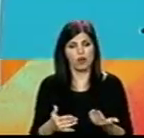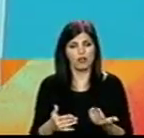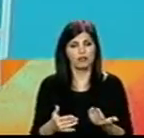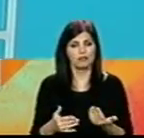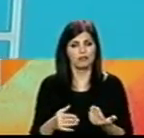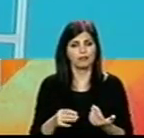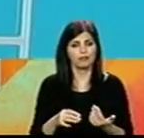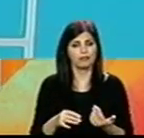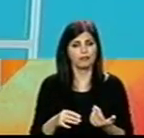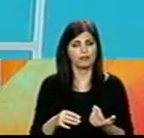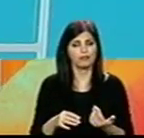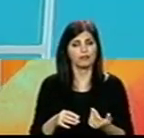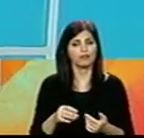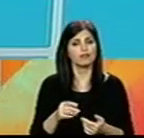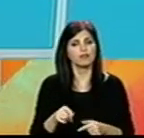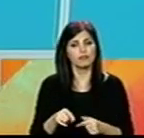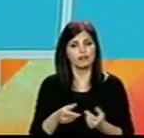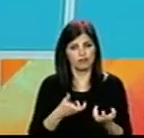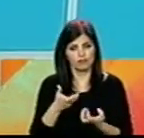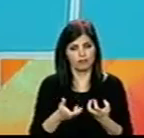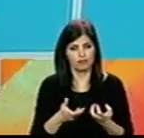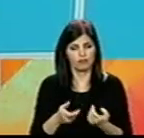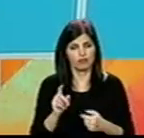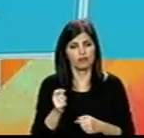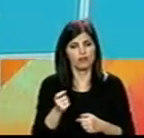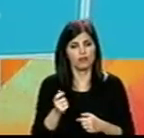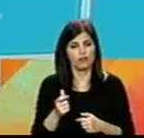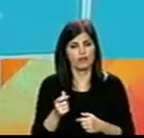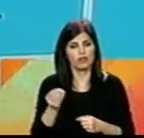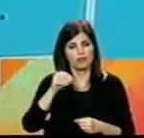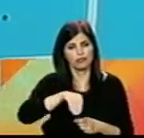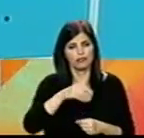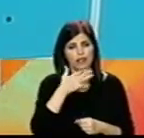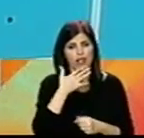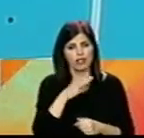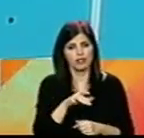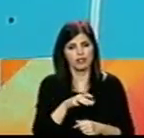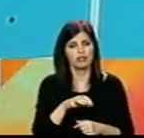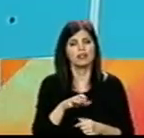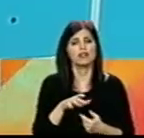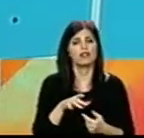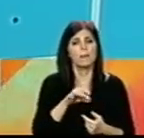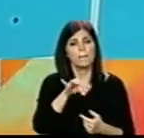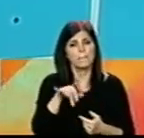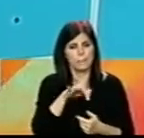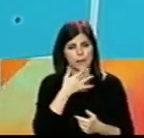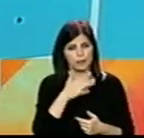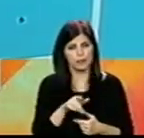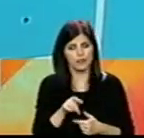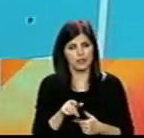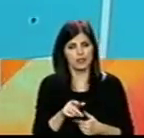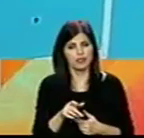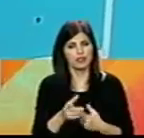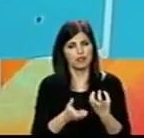Aromatizar um azeite de oliva com ajo, vale? E um pouquinho de cayena que tenemos aquí para darle un toque picante, y esto es lo que se llama bilbaína, ¿vale? Es la base